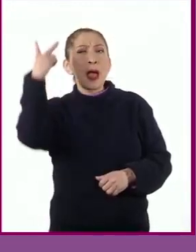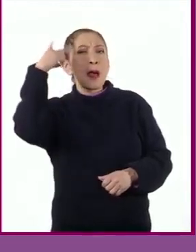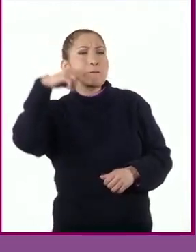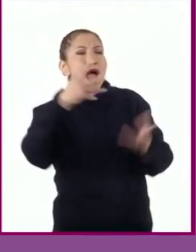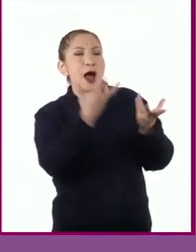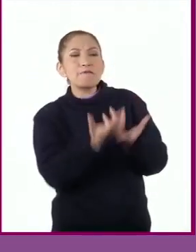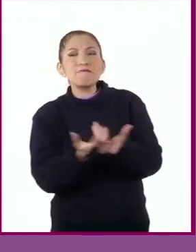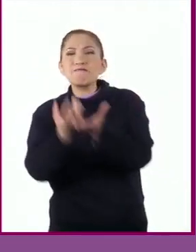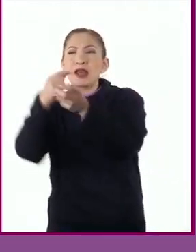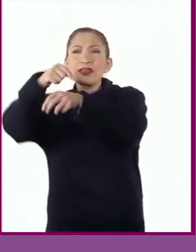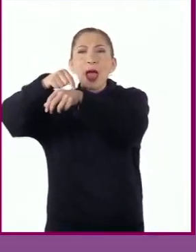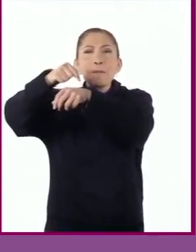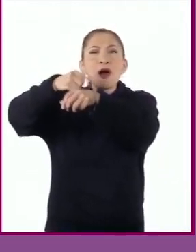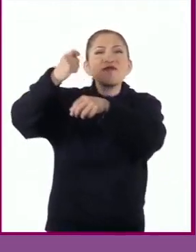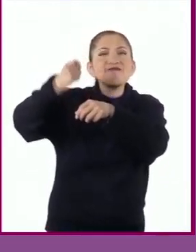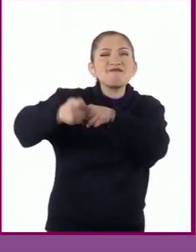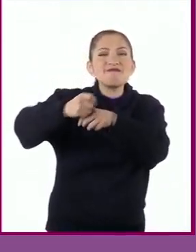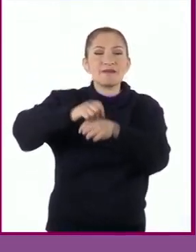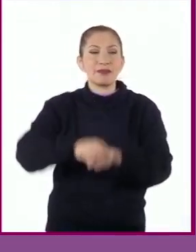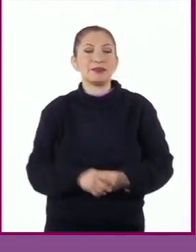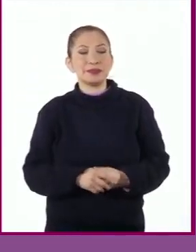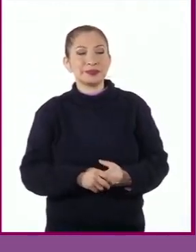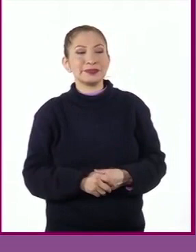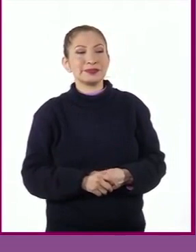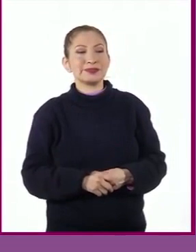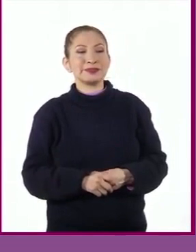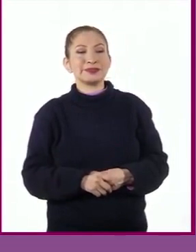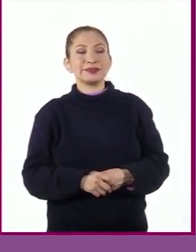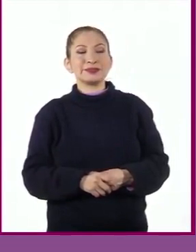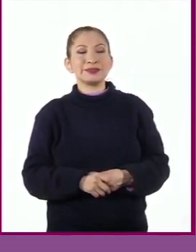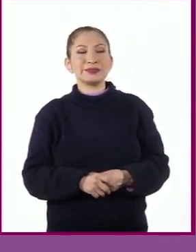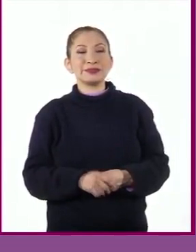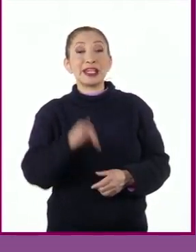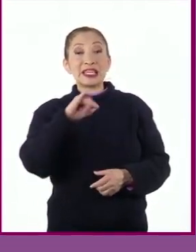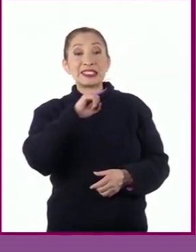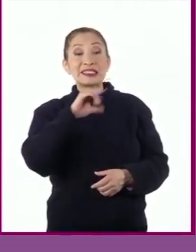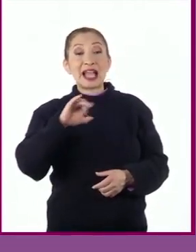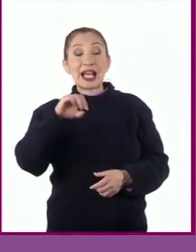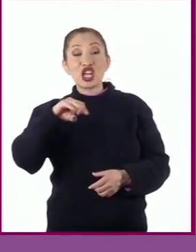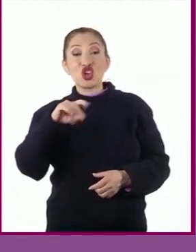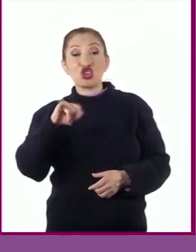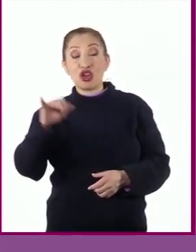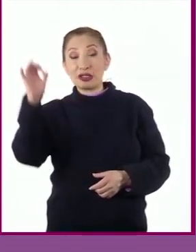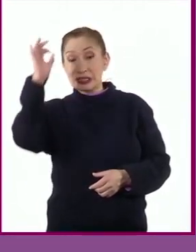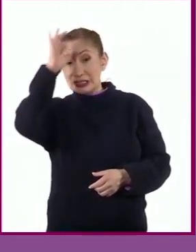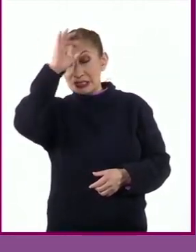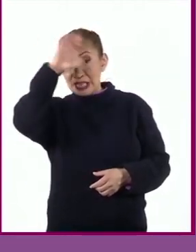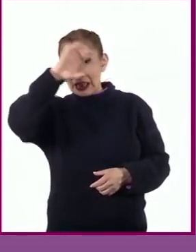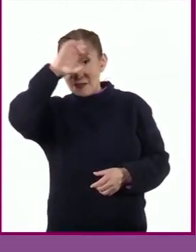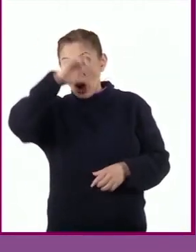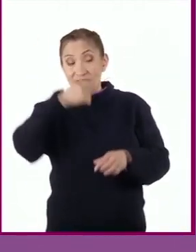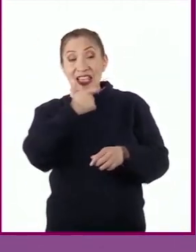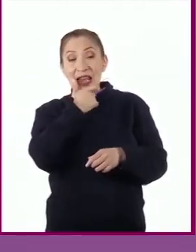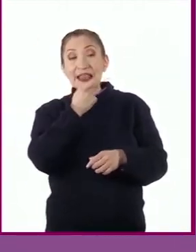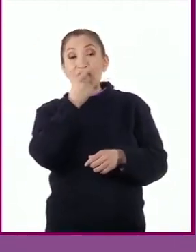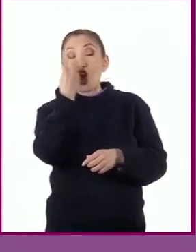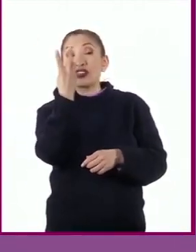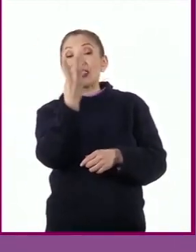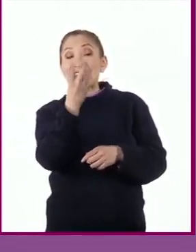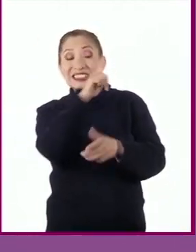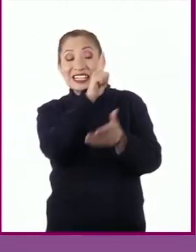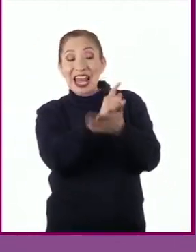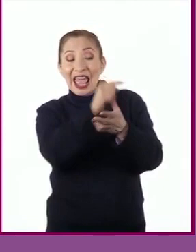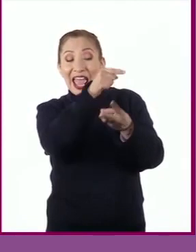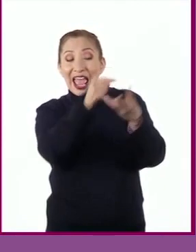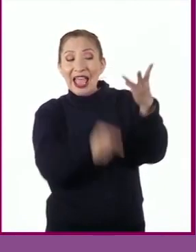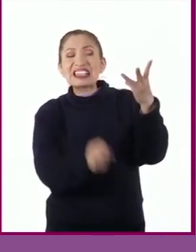Viajemos en el tiempo. Isaac Newton, científico inglés, enunció 3 leyes que